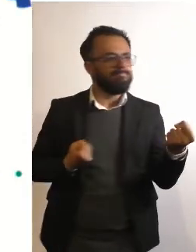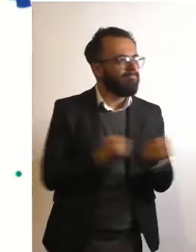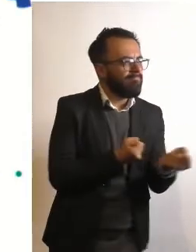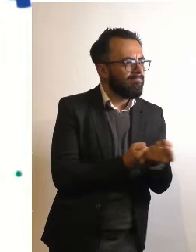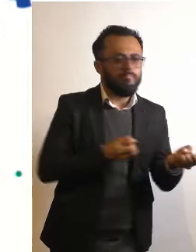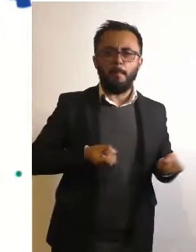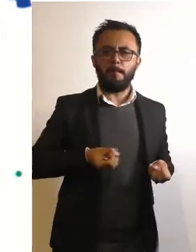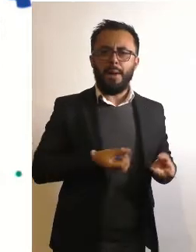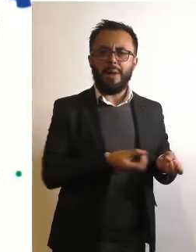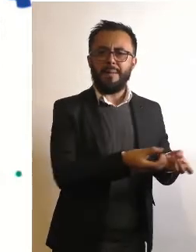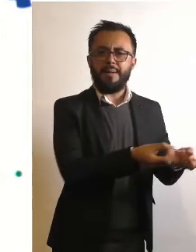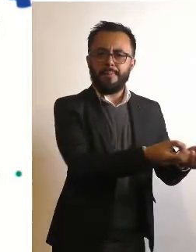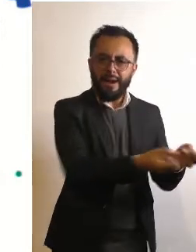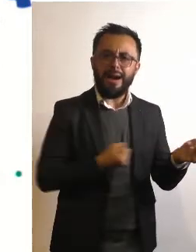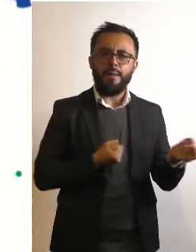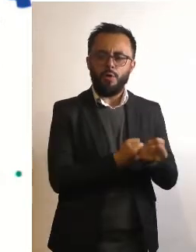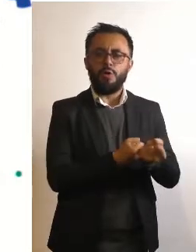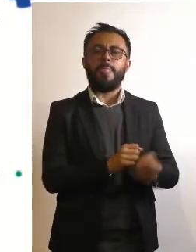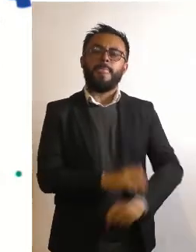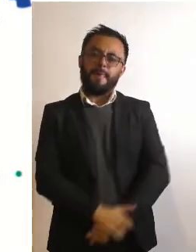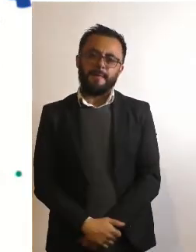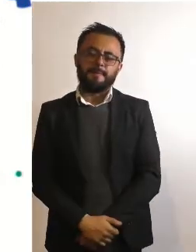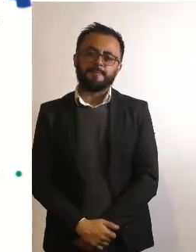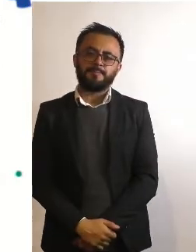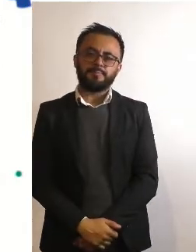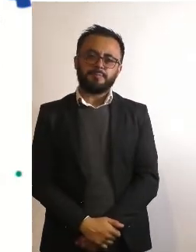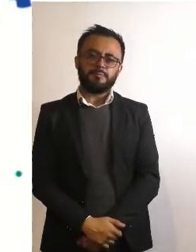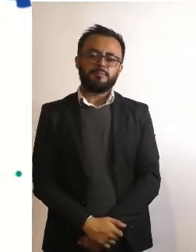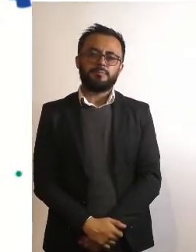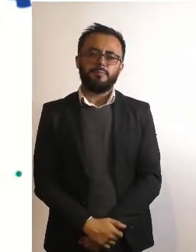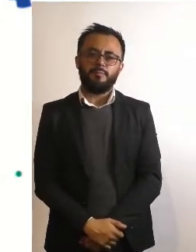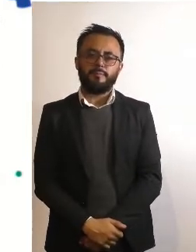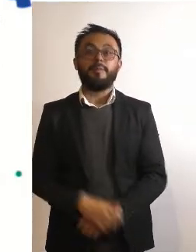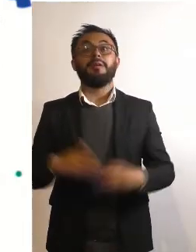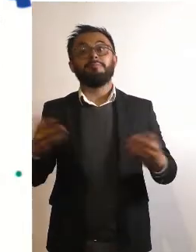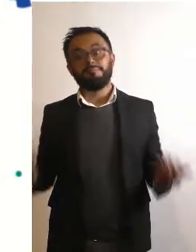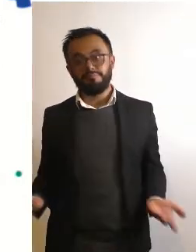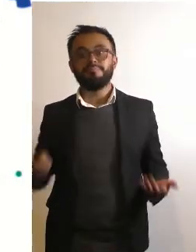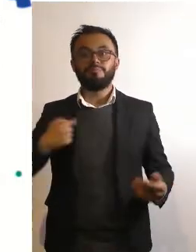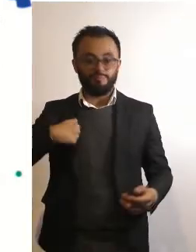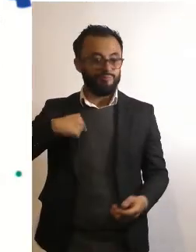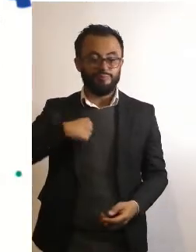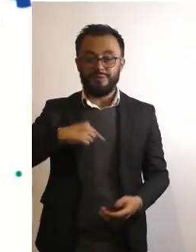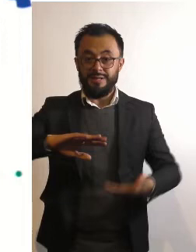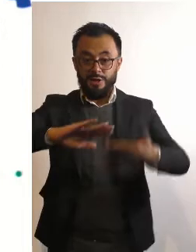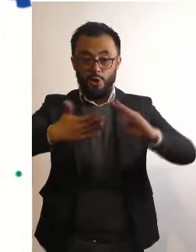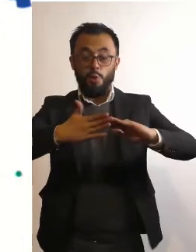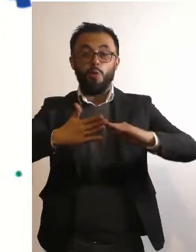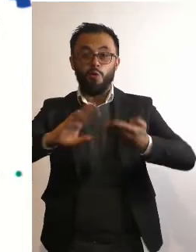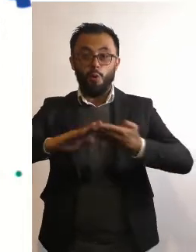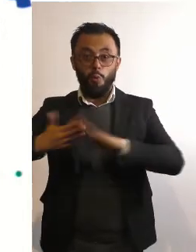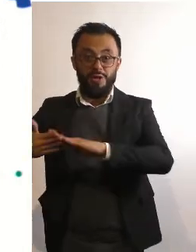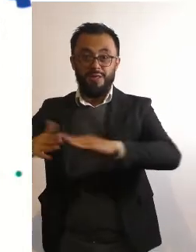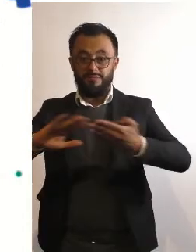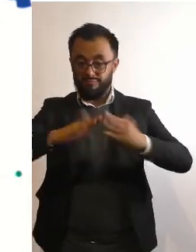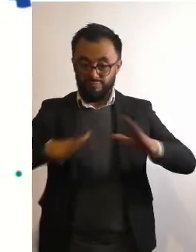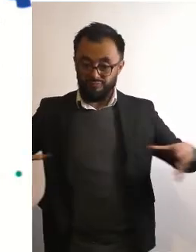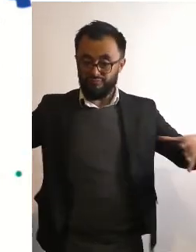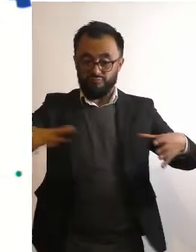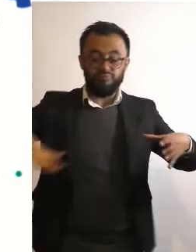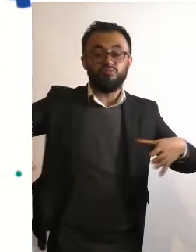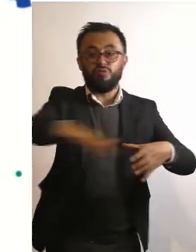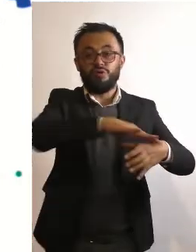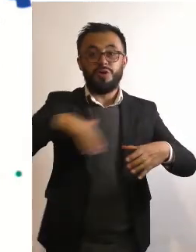Así las cosas, hemos venido apoyando a nuestra comunidad estudiantil en estos temas. En el